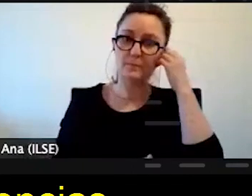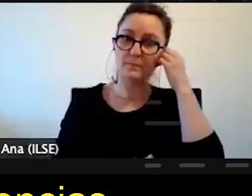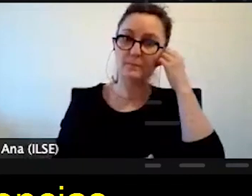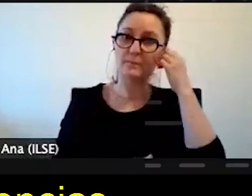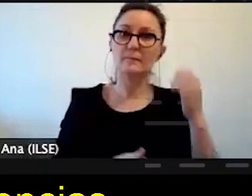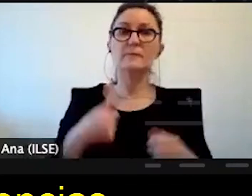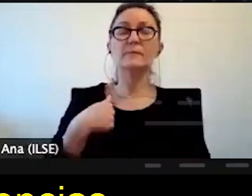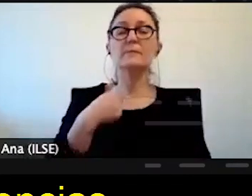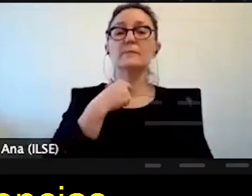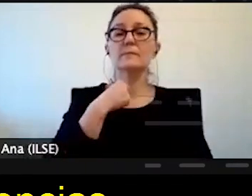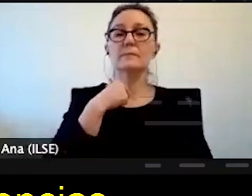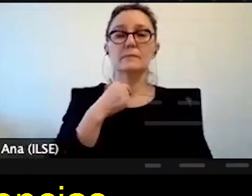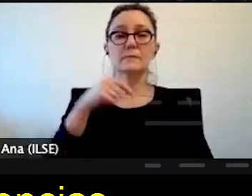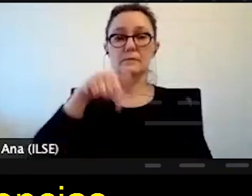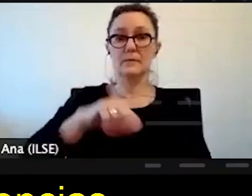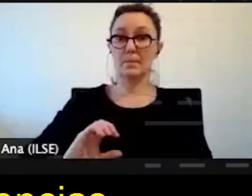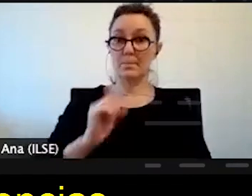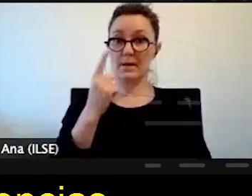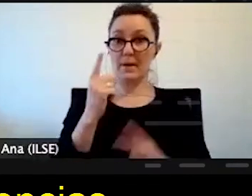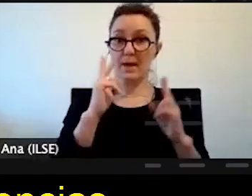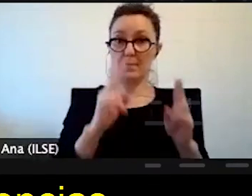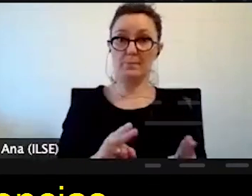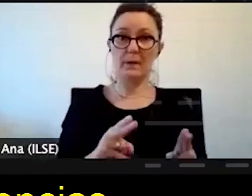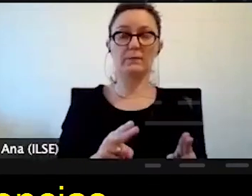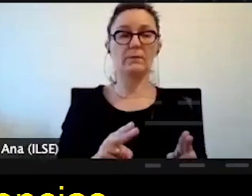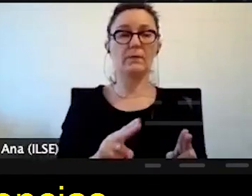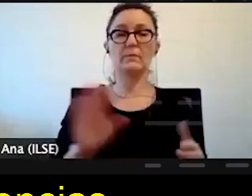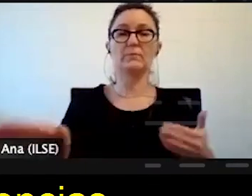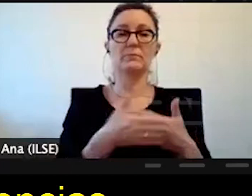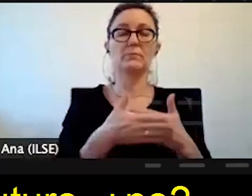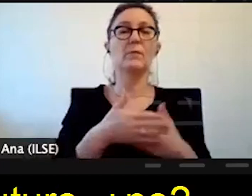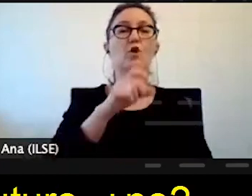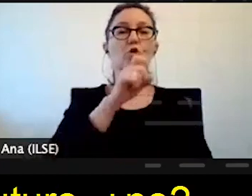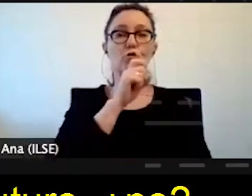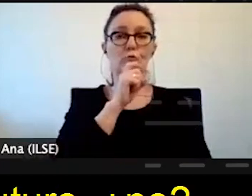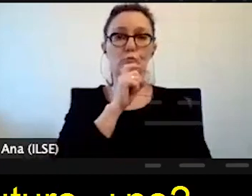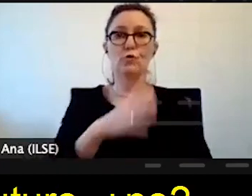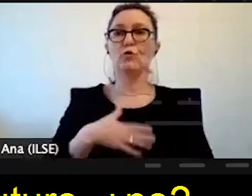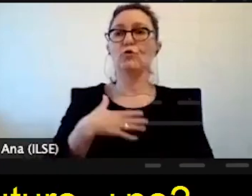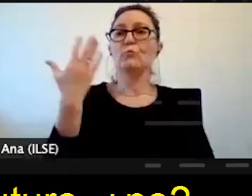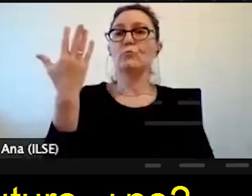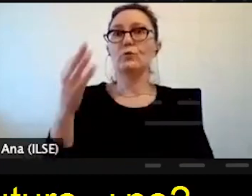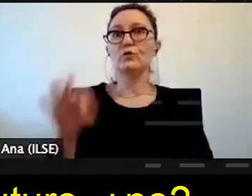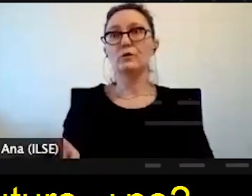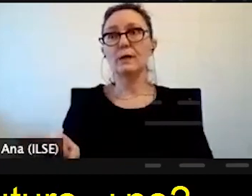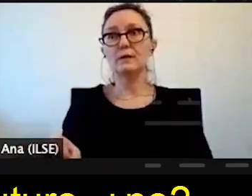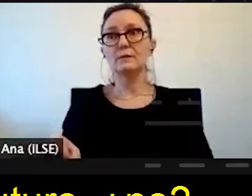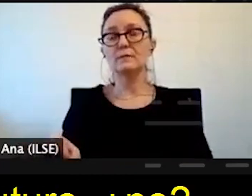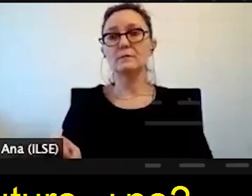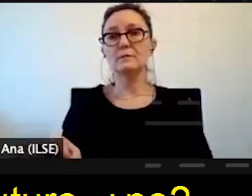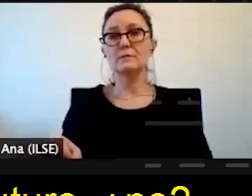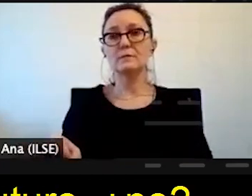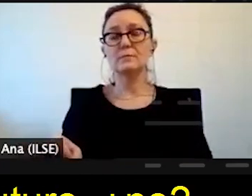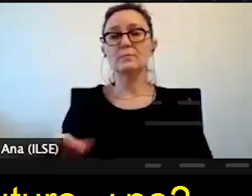cerrar esta primera parte con posibles tendencias o conociendo vuestra opinión sobre